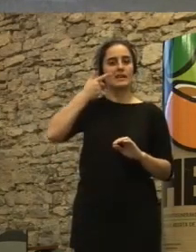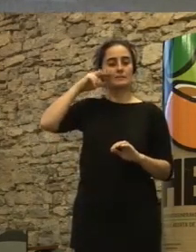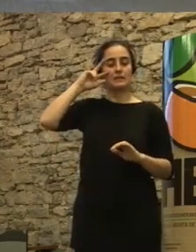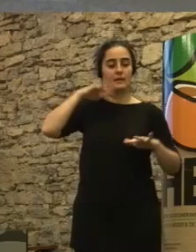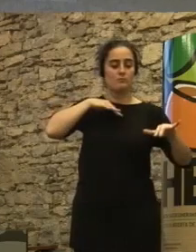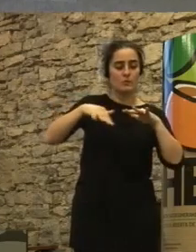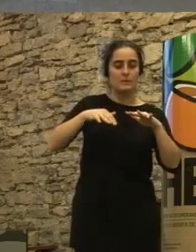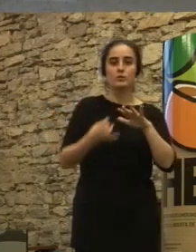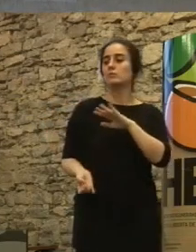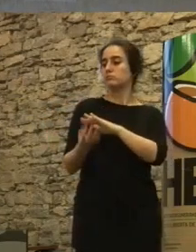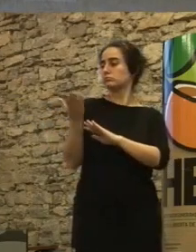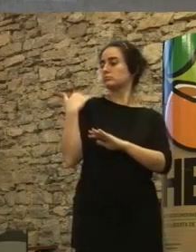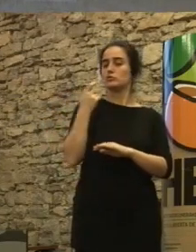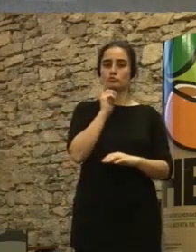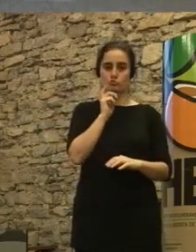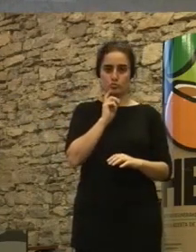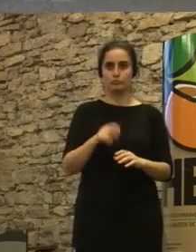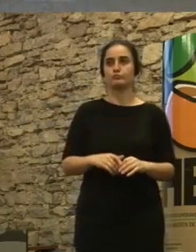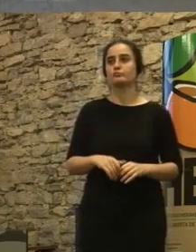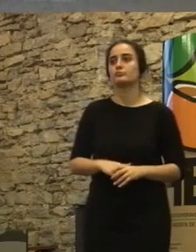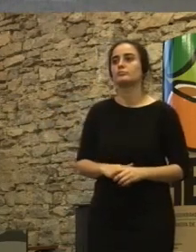movimiento y cómo se ha generado.